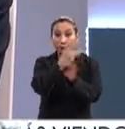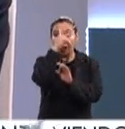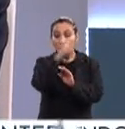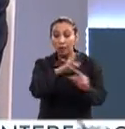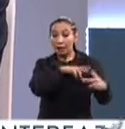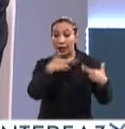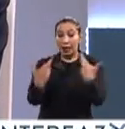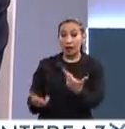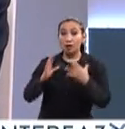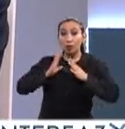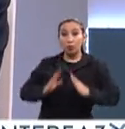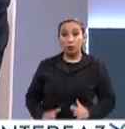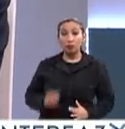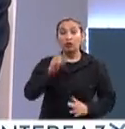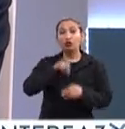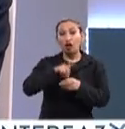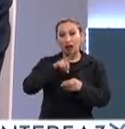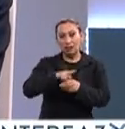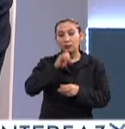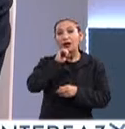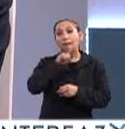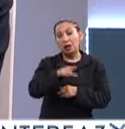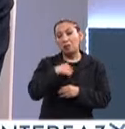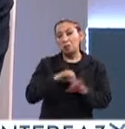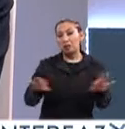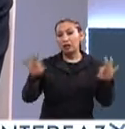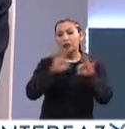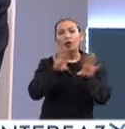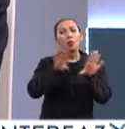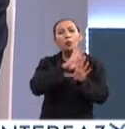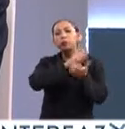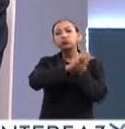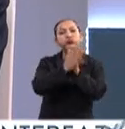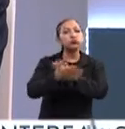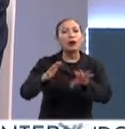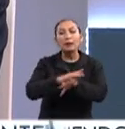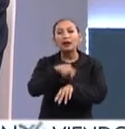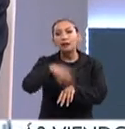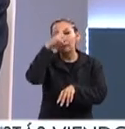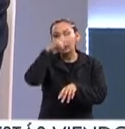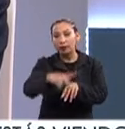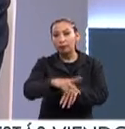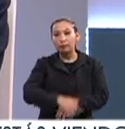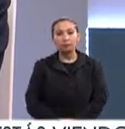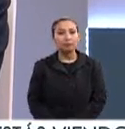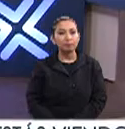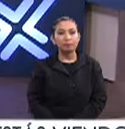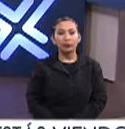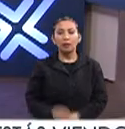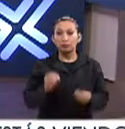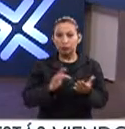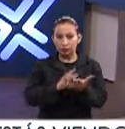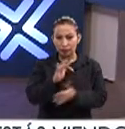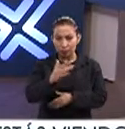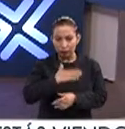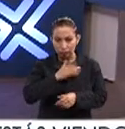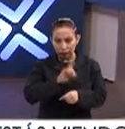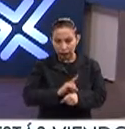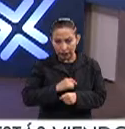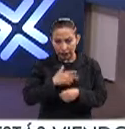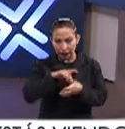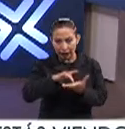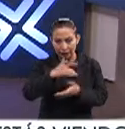y la donación es algo también importante. Me gustaría preguntarle cómo se ha evolucionado en nuestro país al respecto. Bueno, antes que nada, buenos días, gracias